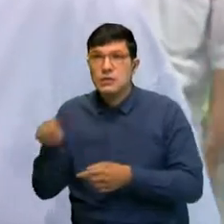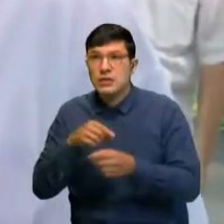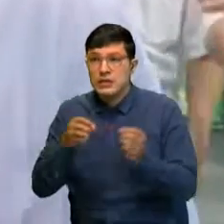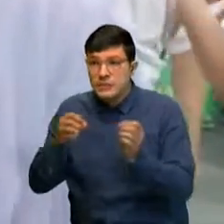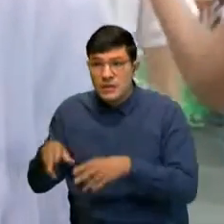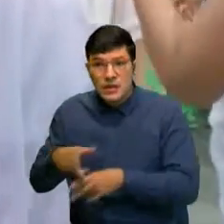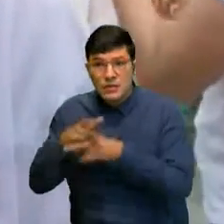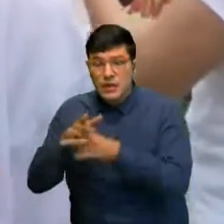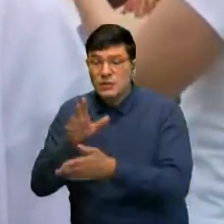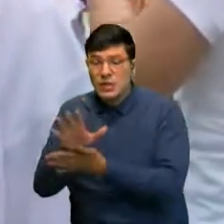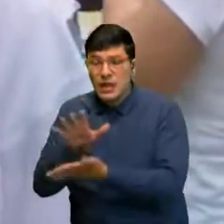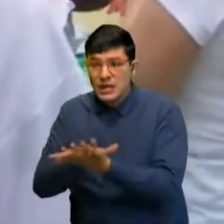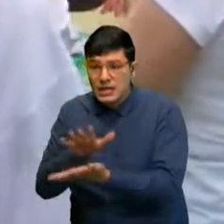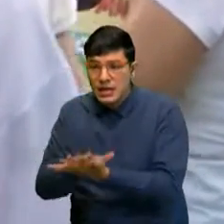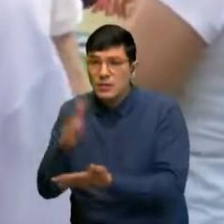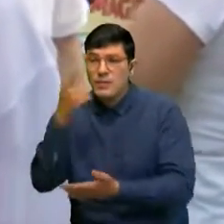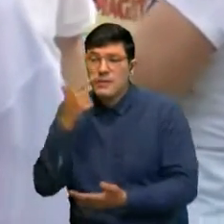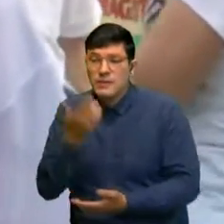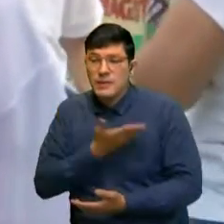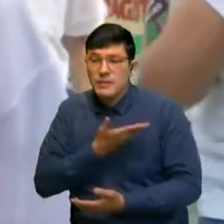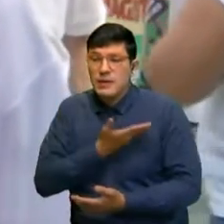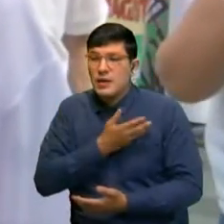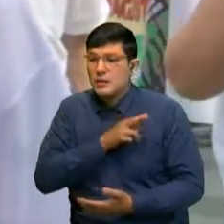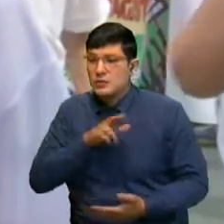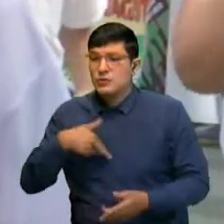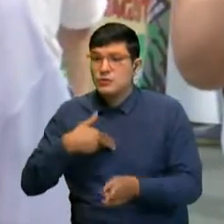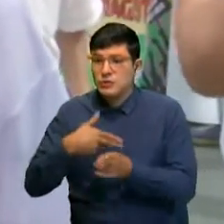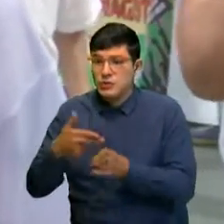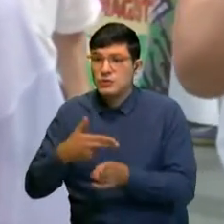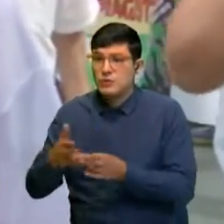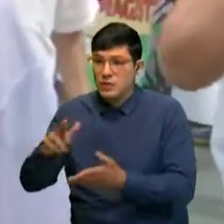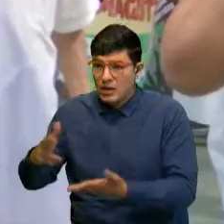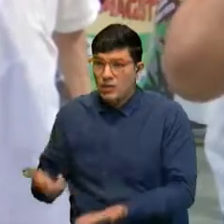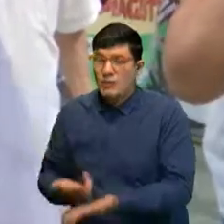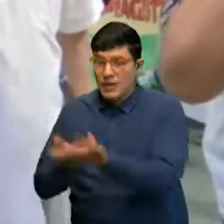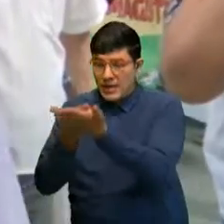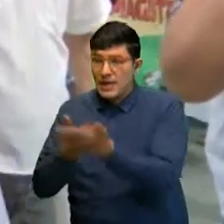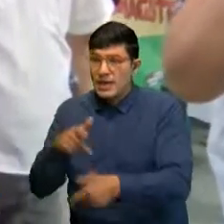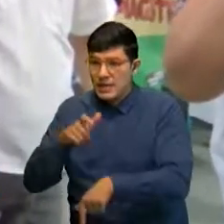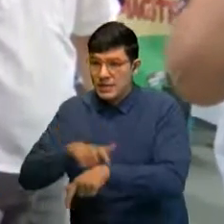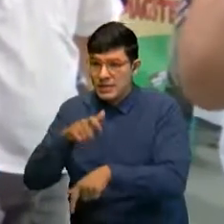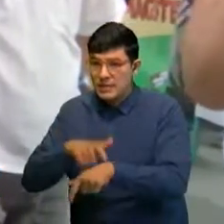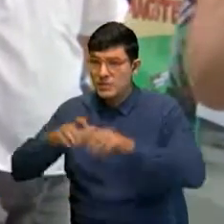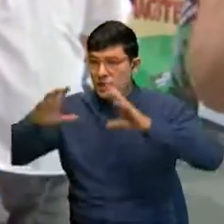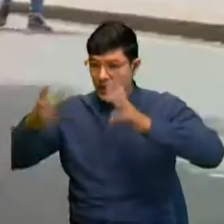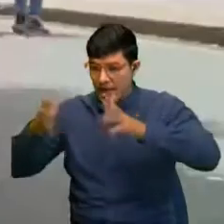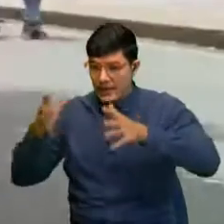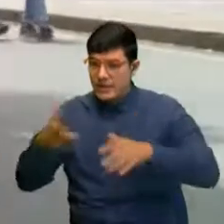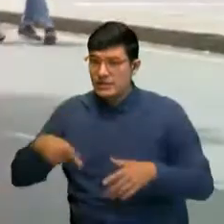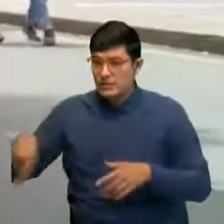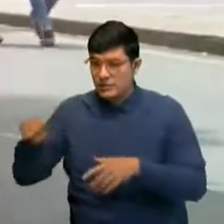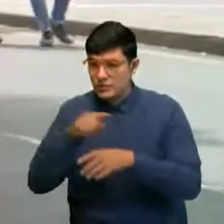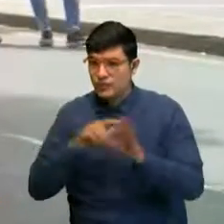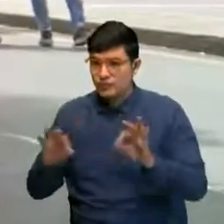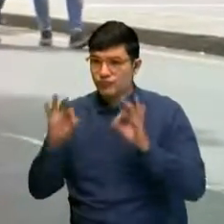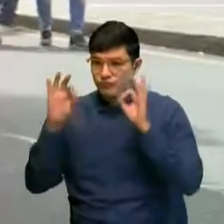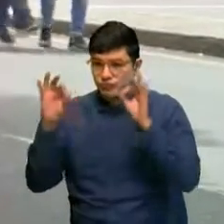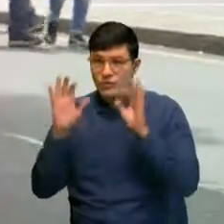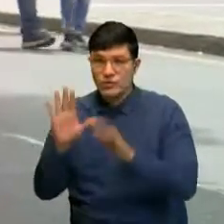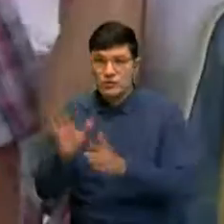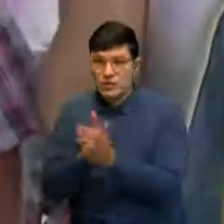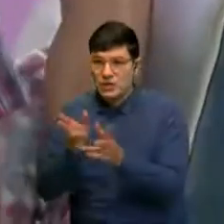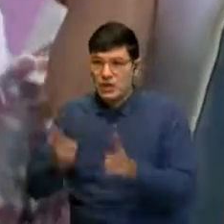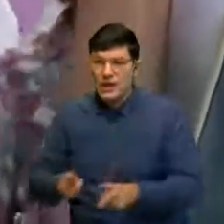los padres de familia porque nosotros responderemos por la recuperación de la intensidad académica con los